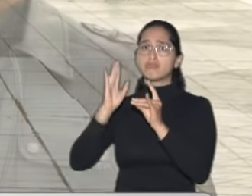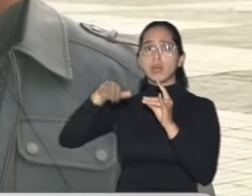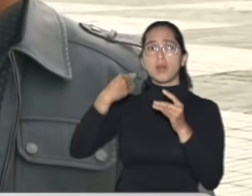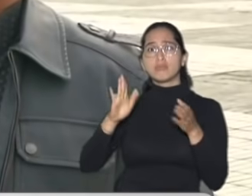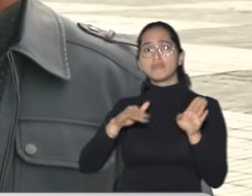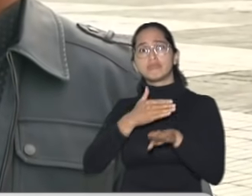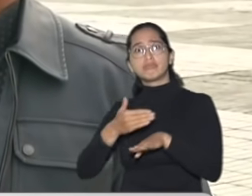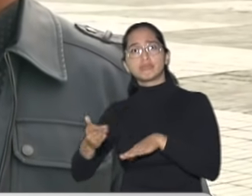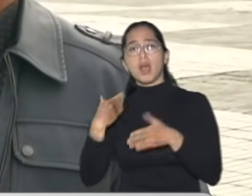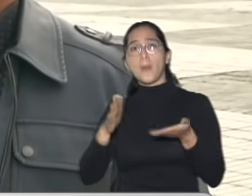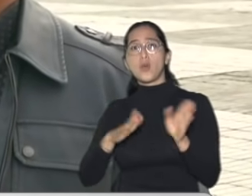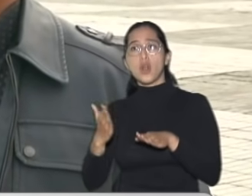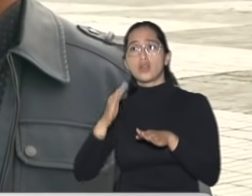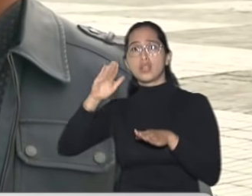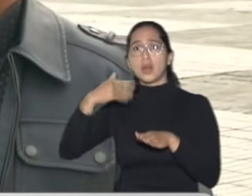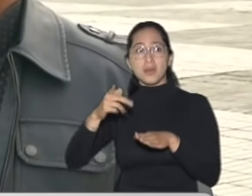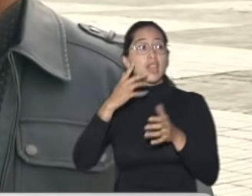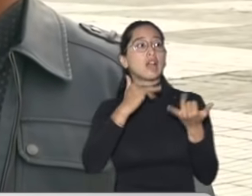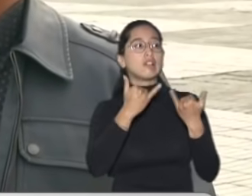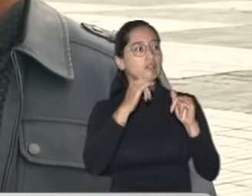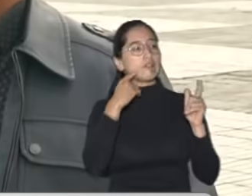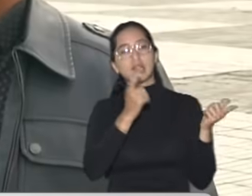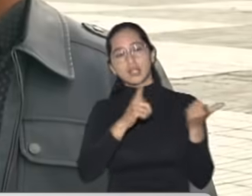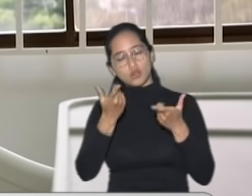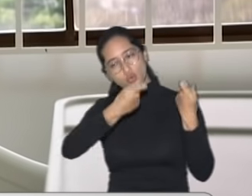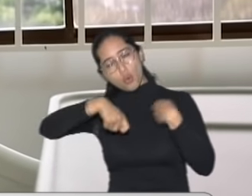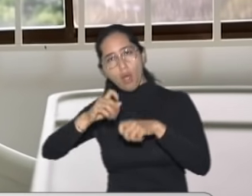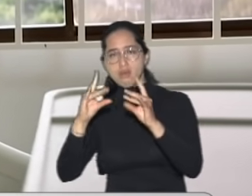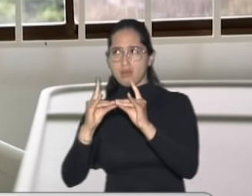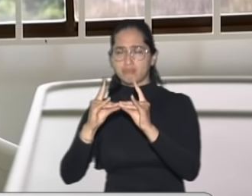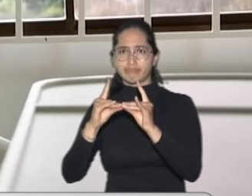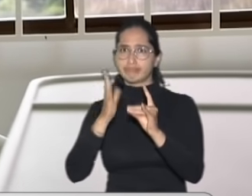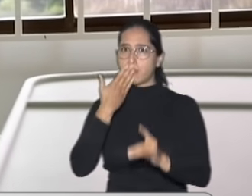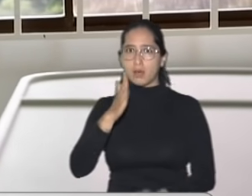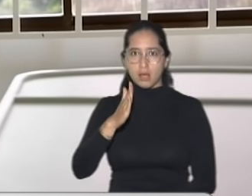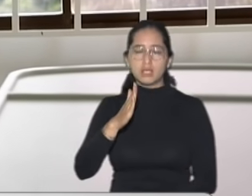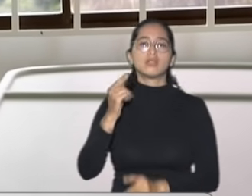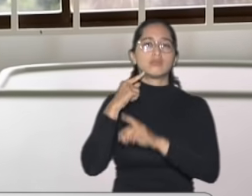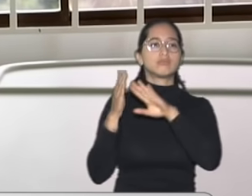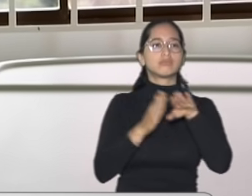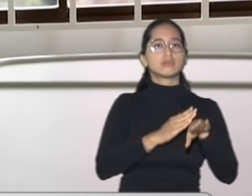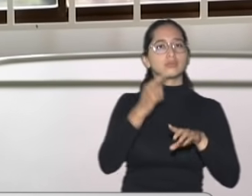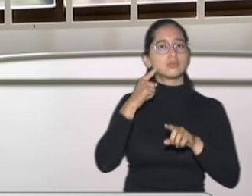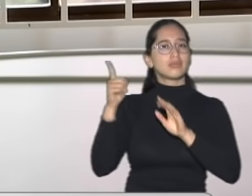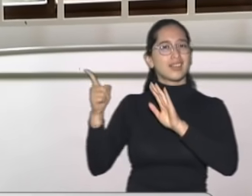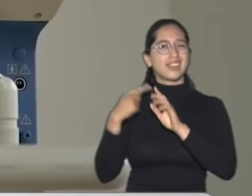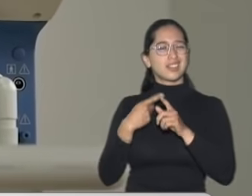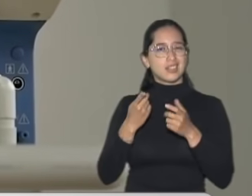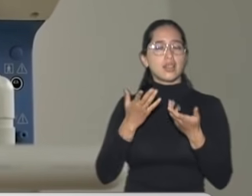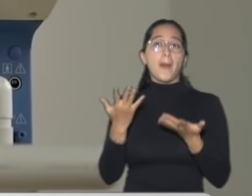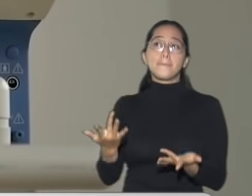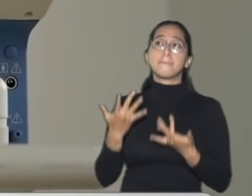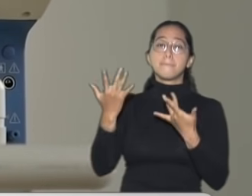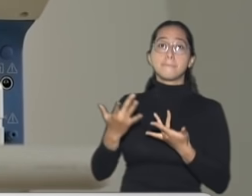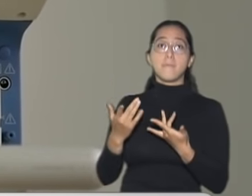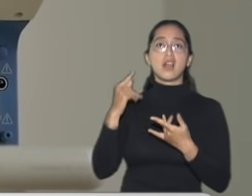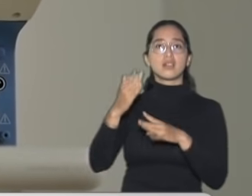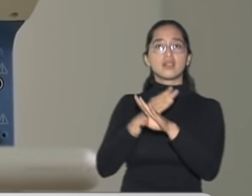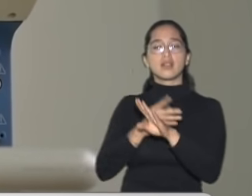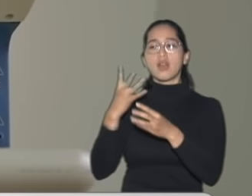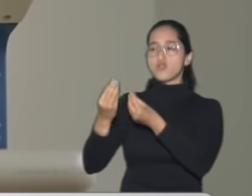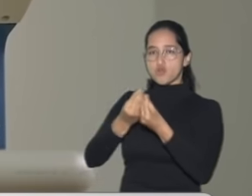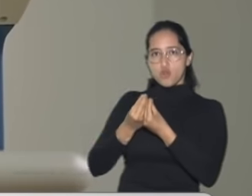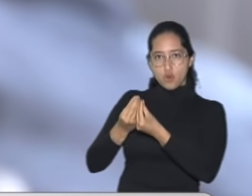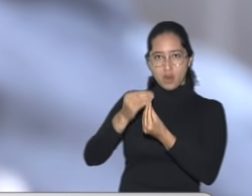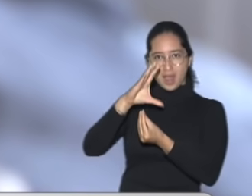por COVID-19 entre julio y septiembre del año 2020, esperando un traslado a una unidad de cuidados intensivos en Bogotá. Así lo afirmó el concejal